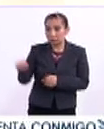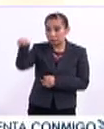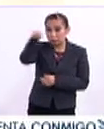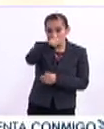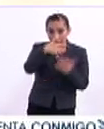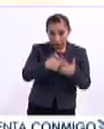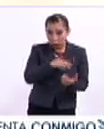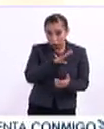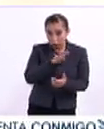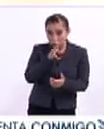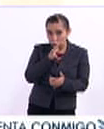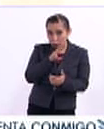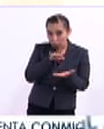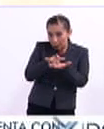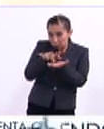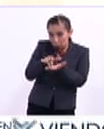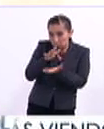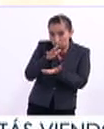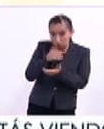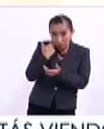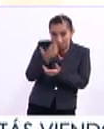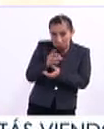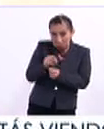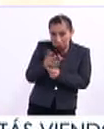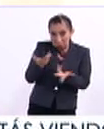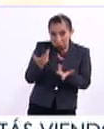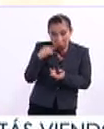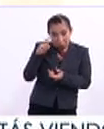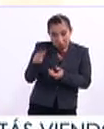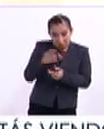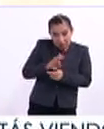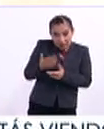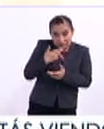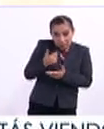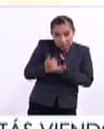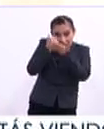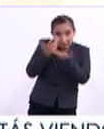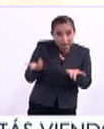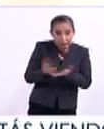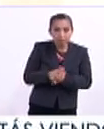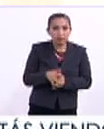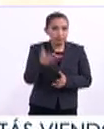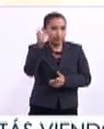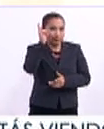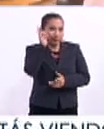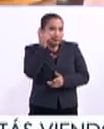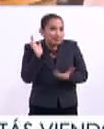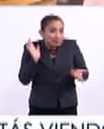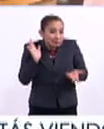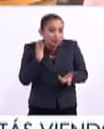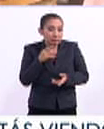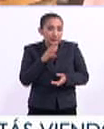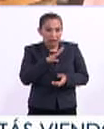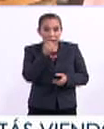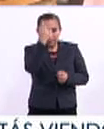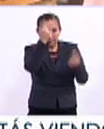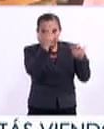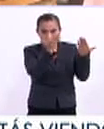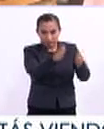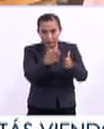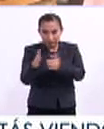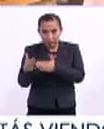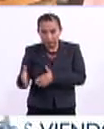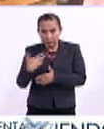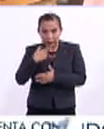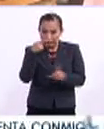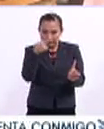no le entran, no lo ven como Mira, un medio ojalá, también que les puede servir además, ¿no? ojalá bueno, hay bancos, ¿no? Bueno,